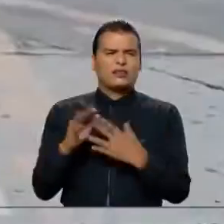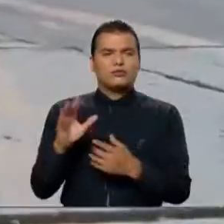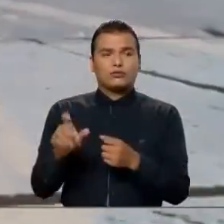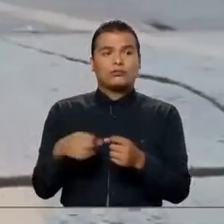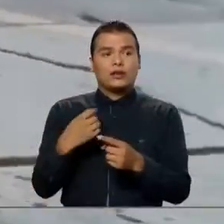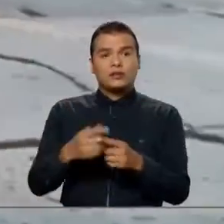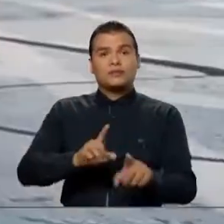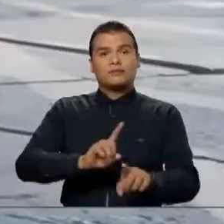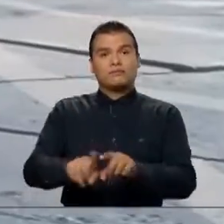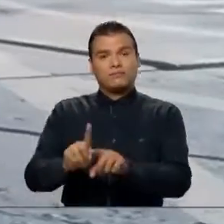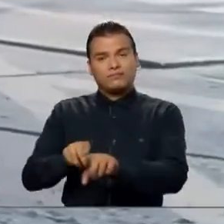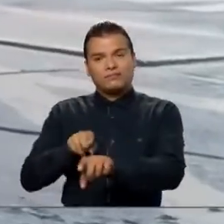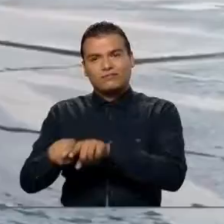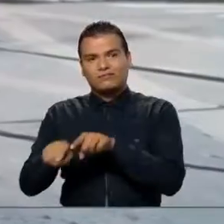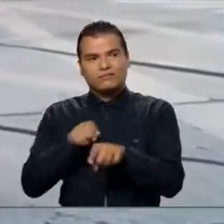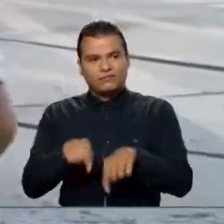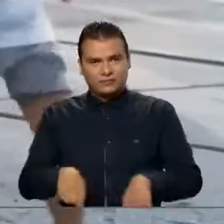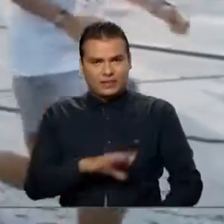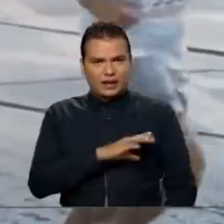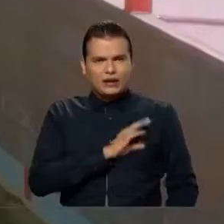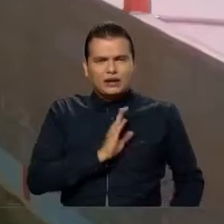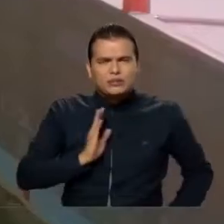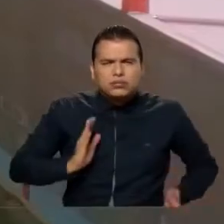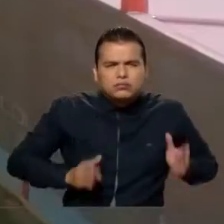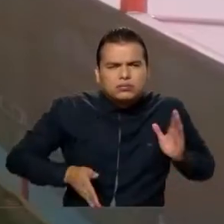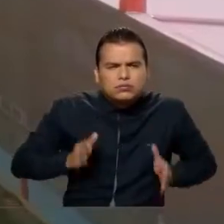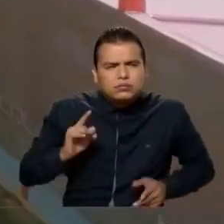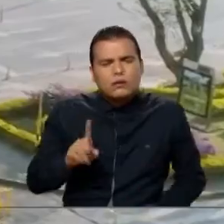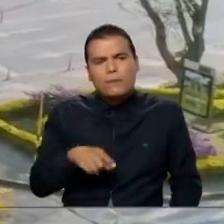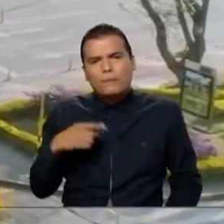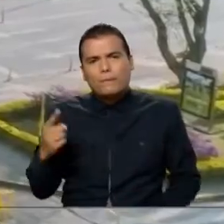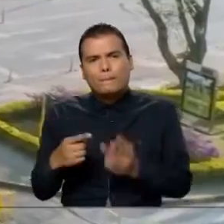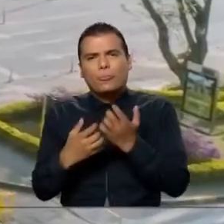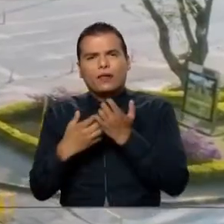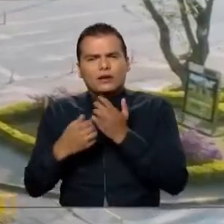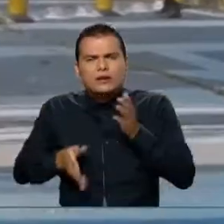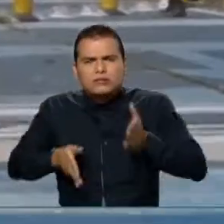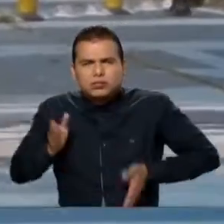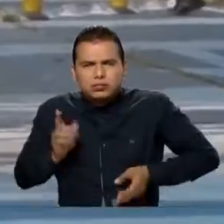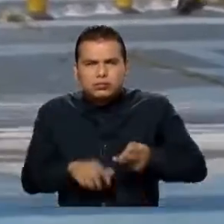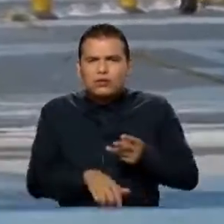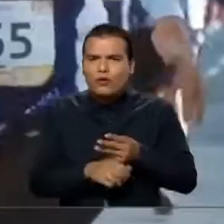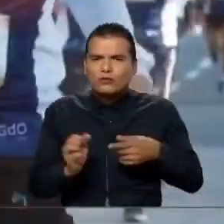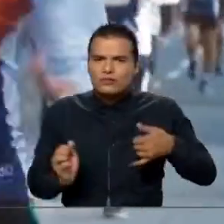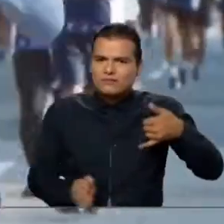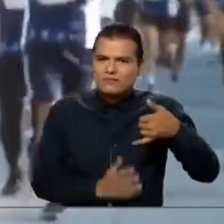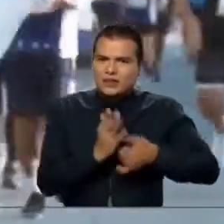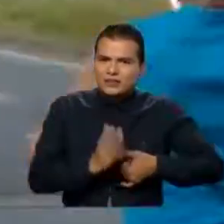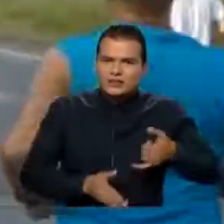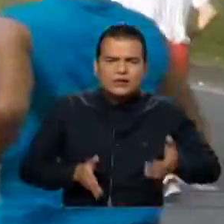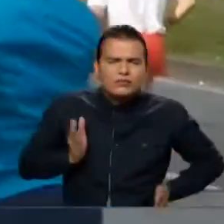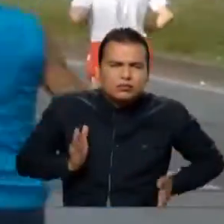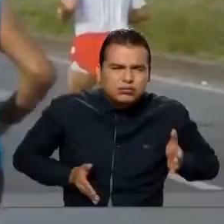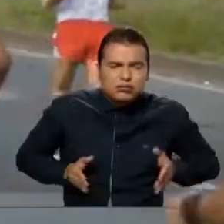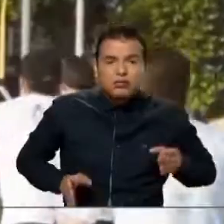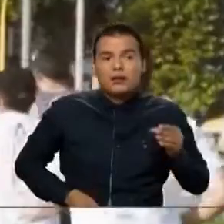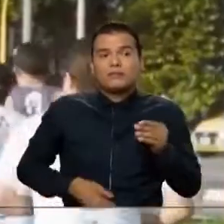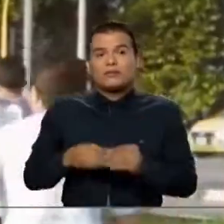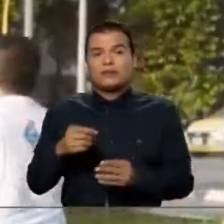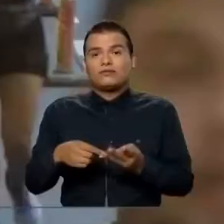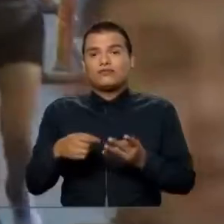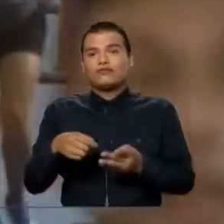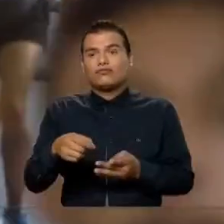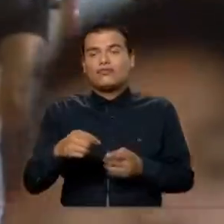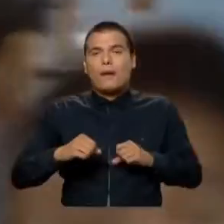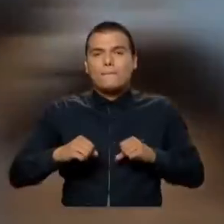carreras atléticas como la Media Maratón de Cali, la Carrera del Zoológico, los 10K del Pacífico y su próximo objetivo es la